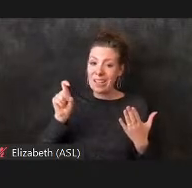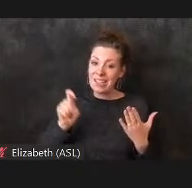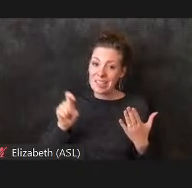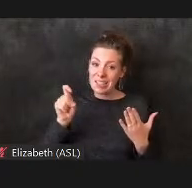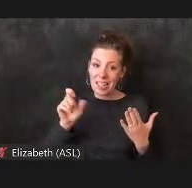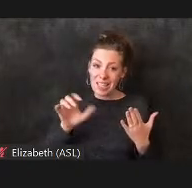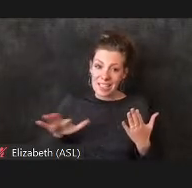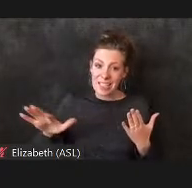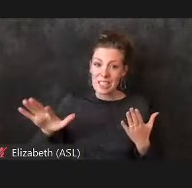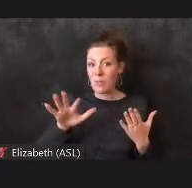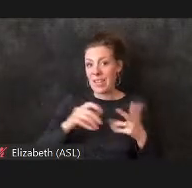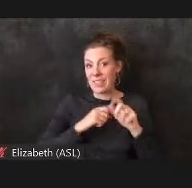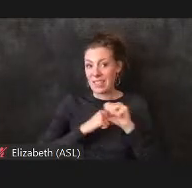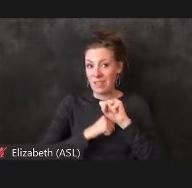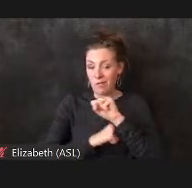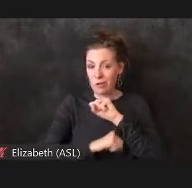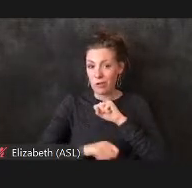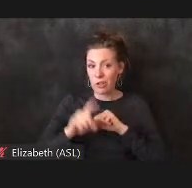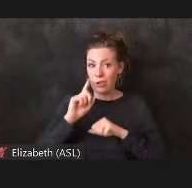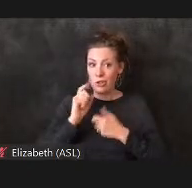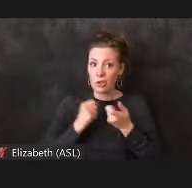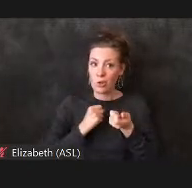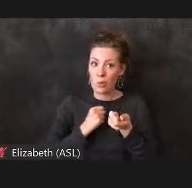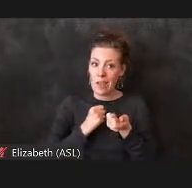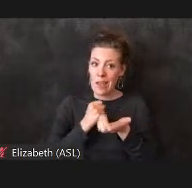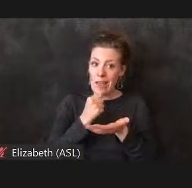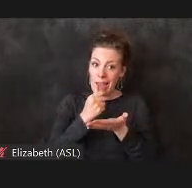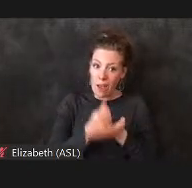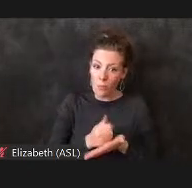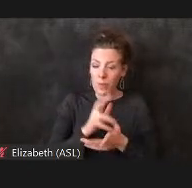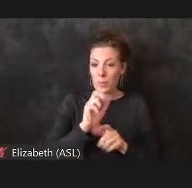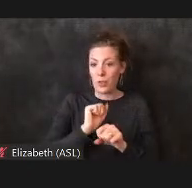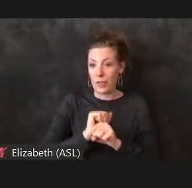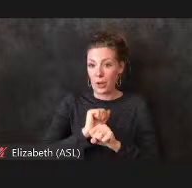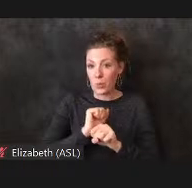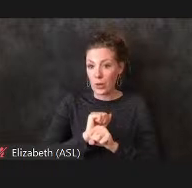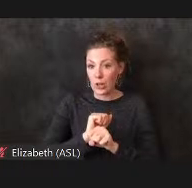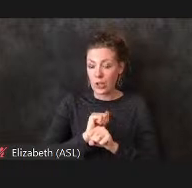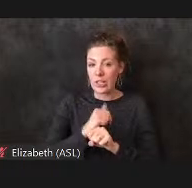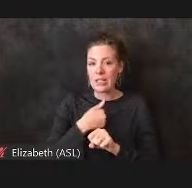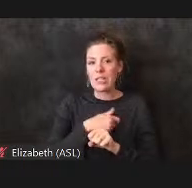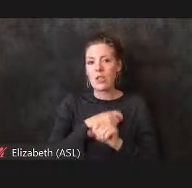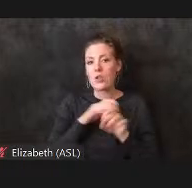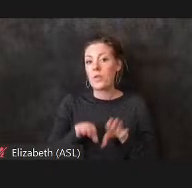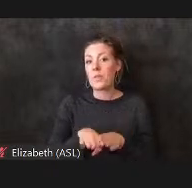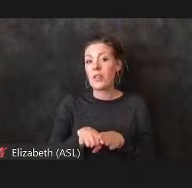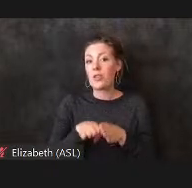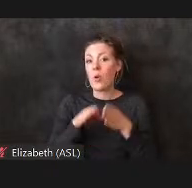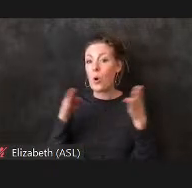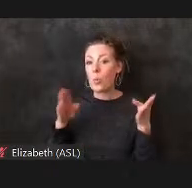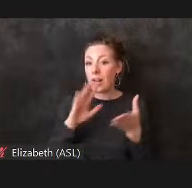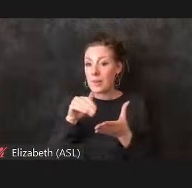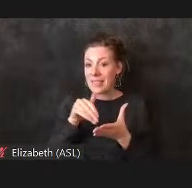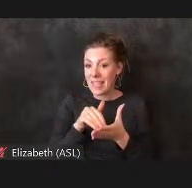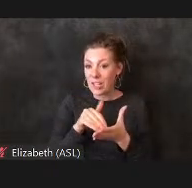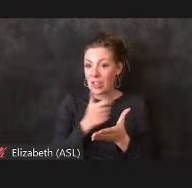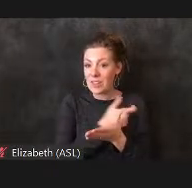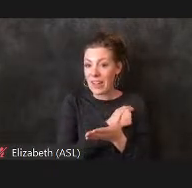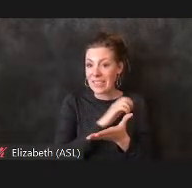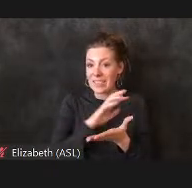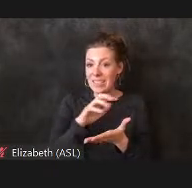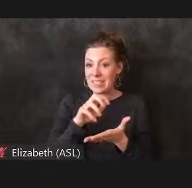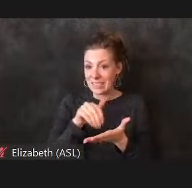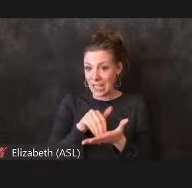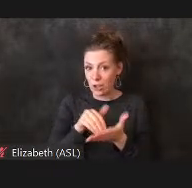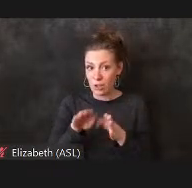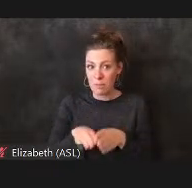nuestros compañeros que sí están dando la vacuna. Solo si estamos ayudando con este esfuerzo. Nos hemos tratado de